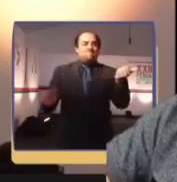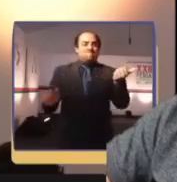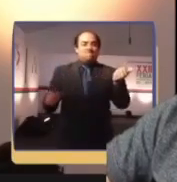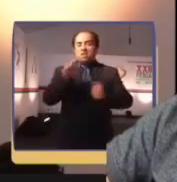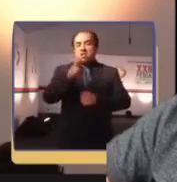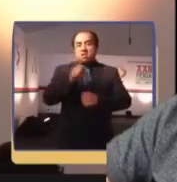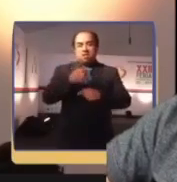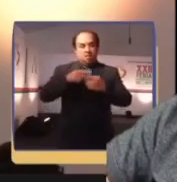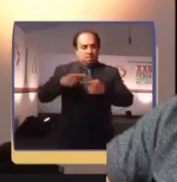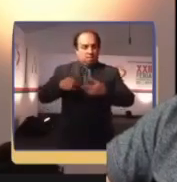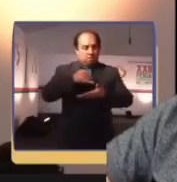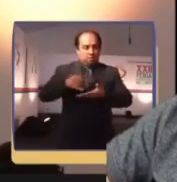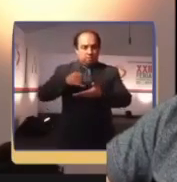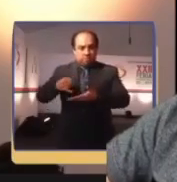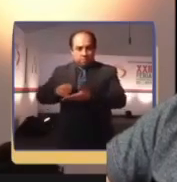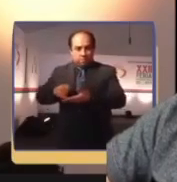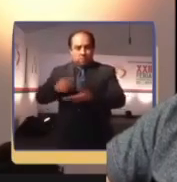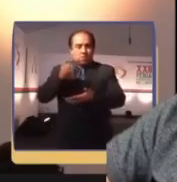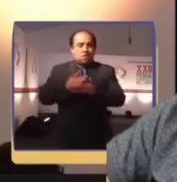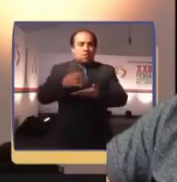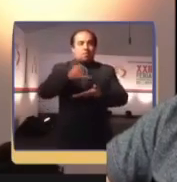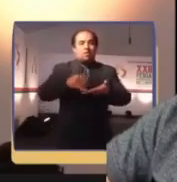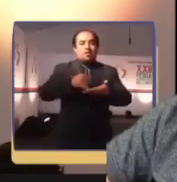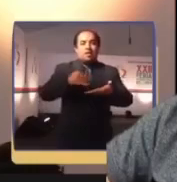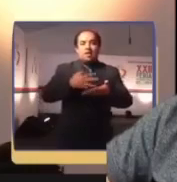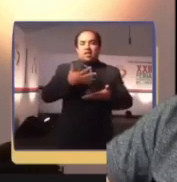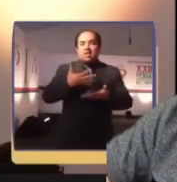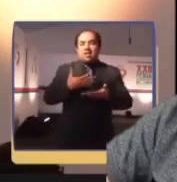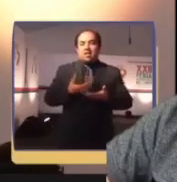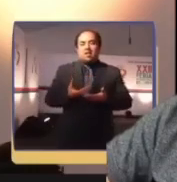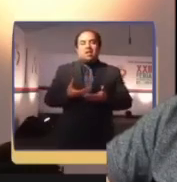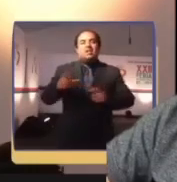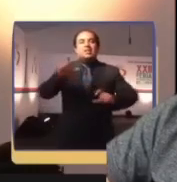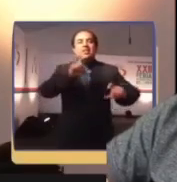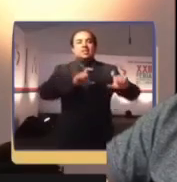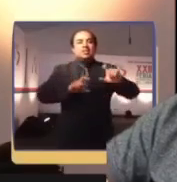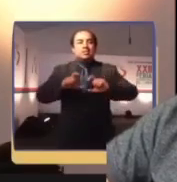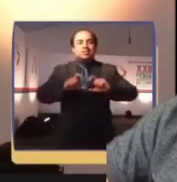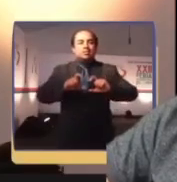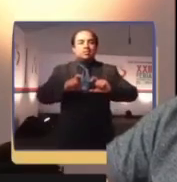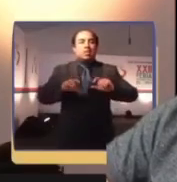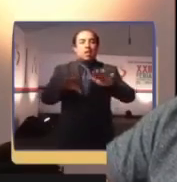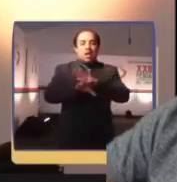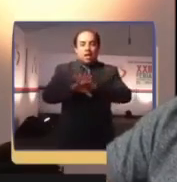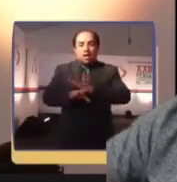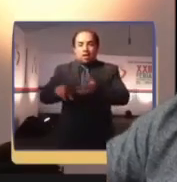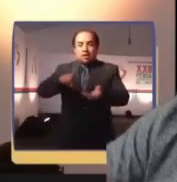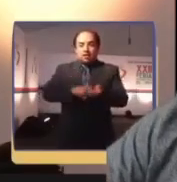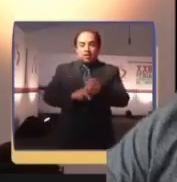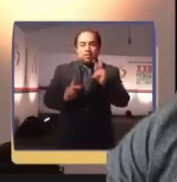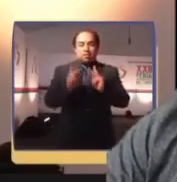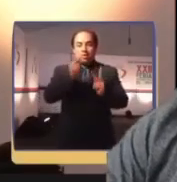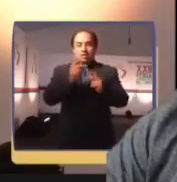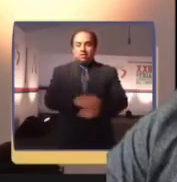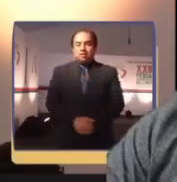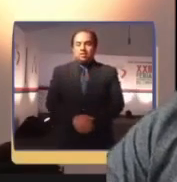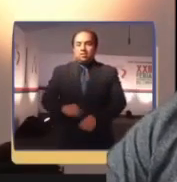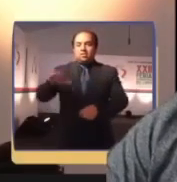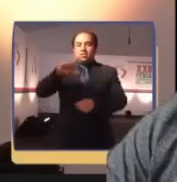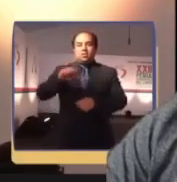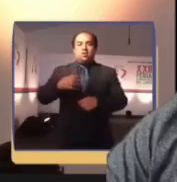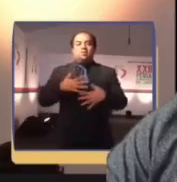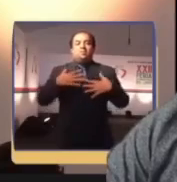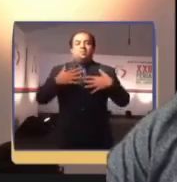podría destruir los cultivos excepto que los cultivos sean transgénicos sean genéticamente modificados en forma sintética hoy